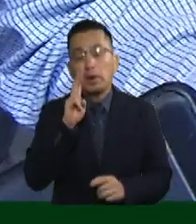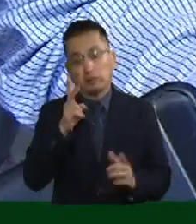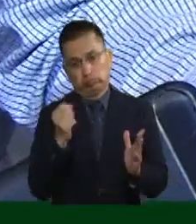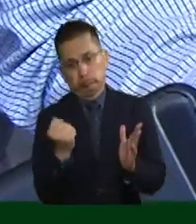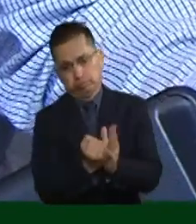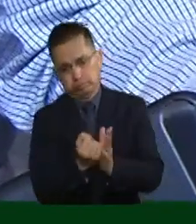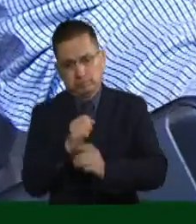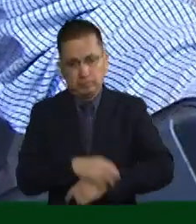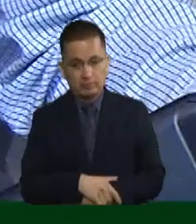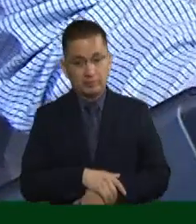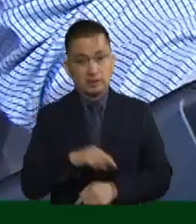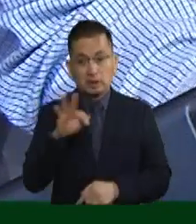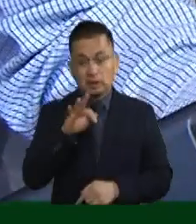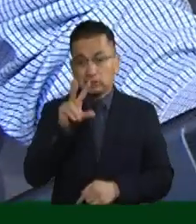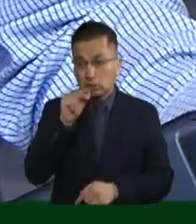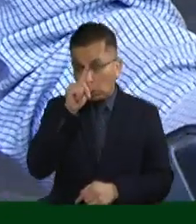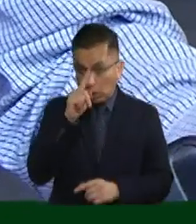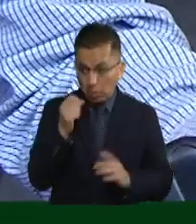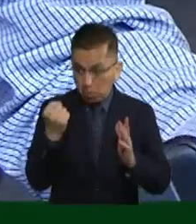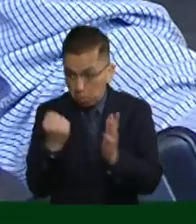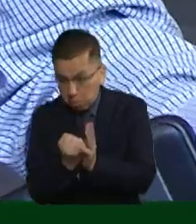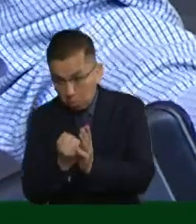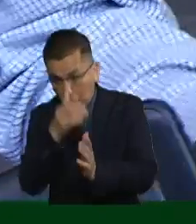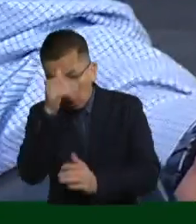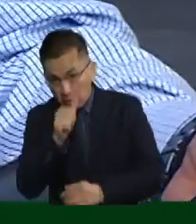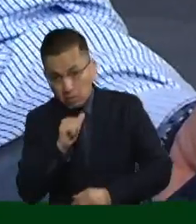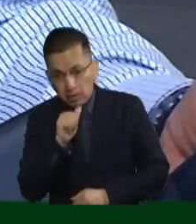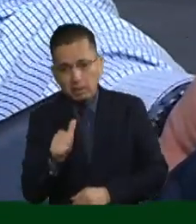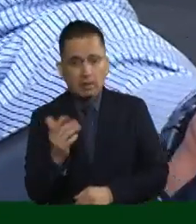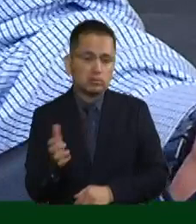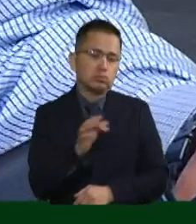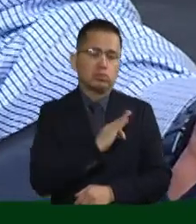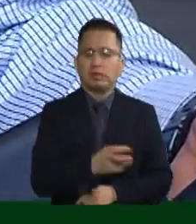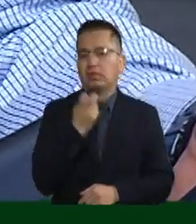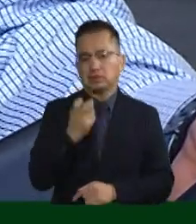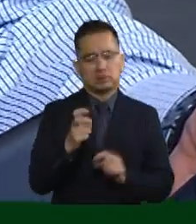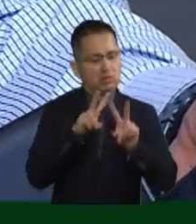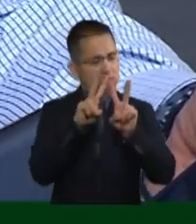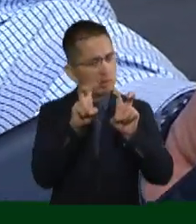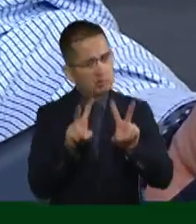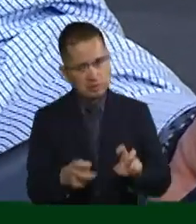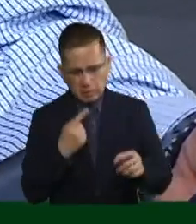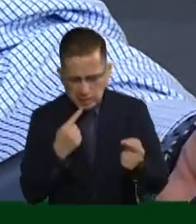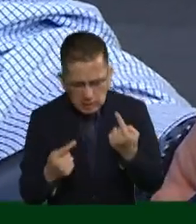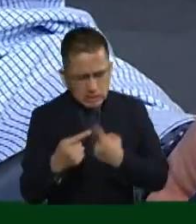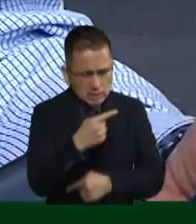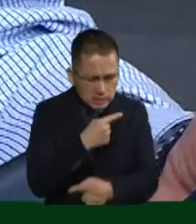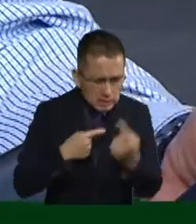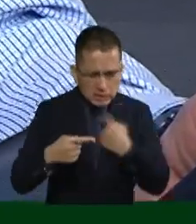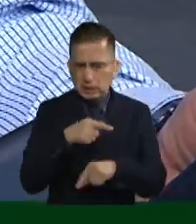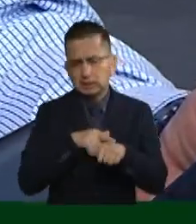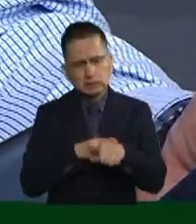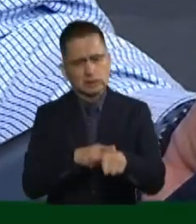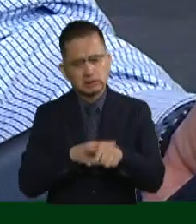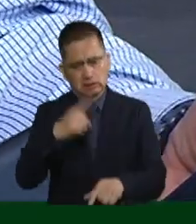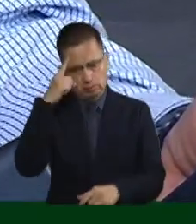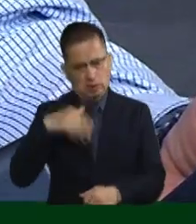que esperar trabajar todo este tema y lo dejando listo para cuando inicie la nueva legislatura en septiembre.